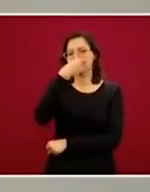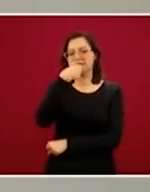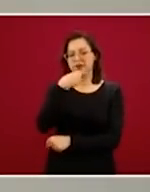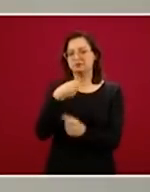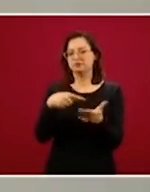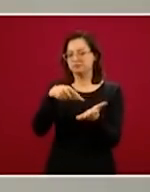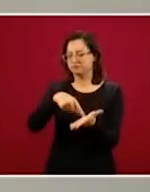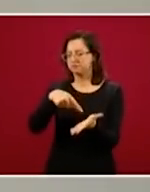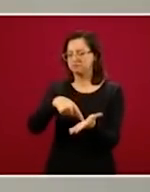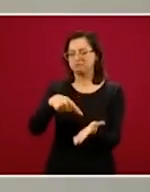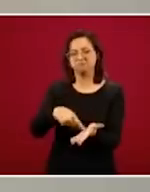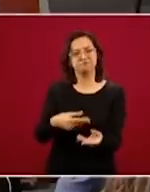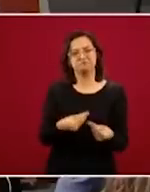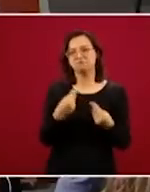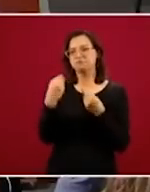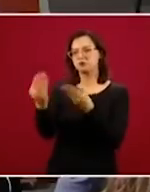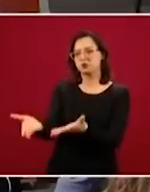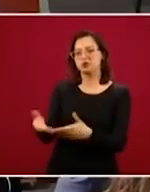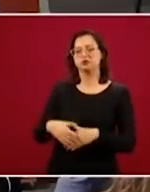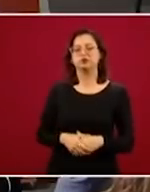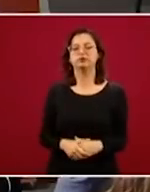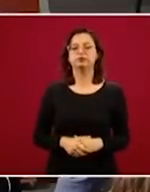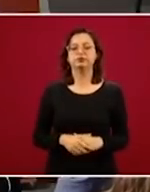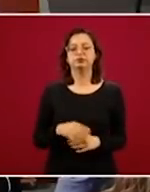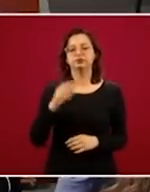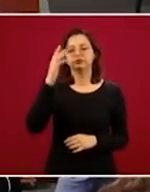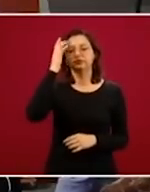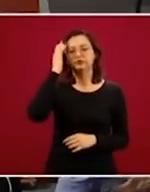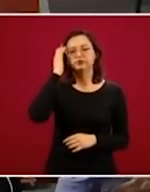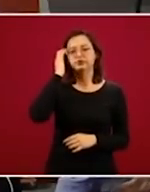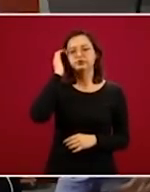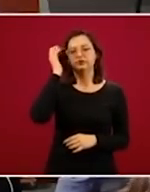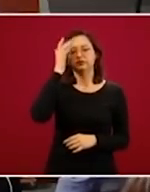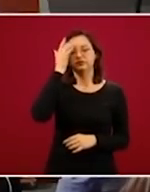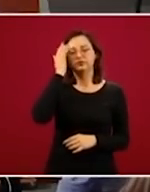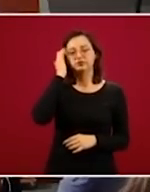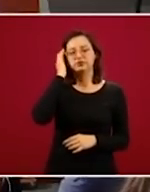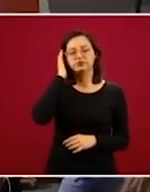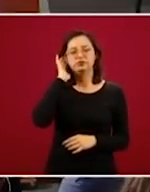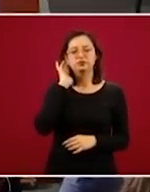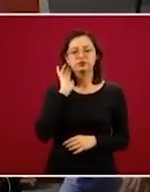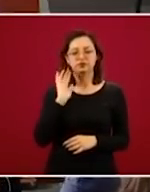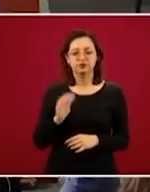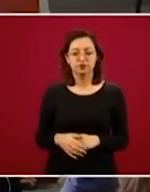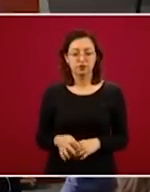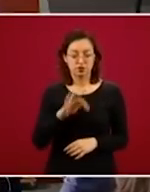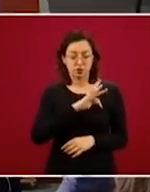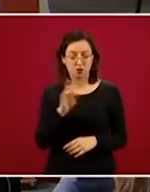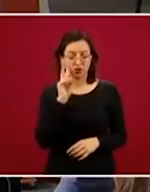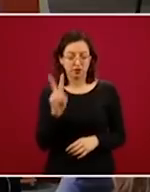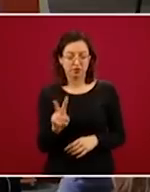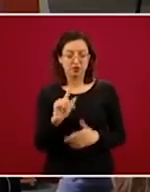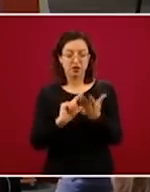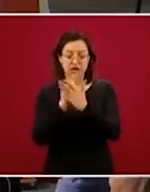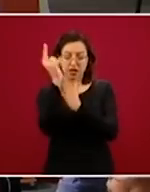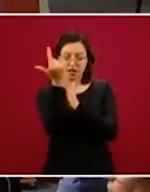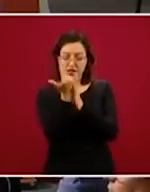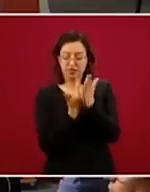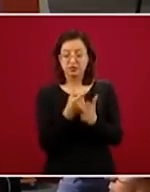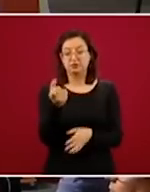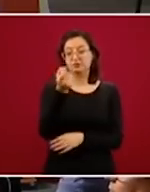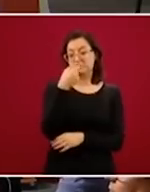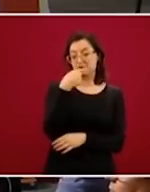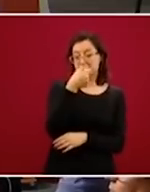prescriben sus médicos tratantes en esta siguiente diapositiva lo que vemos es la lista de medicamentos o de grupos de tratamiento